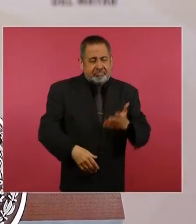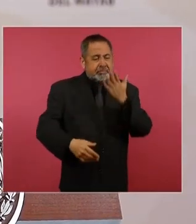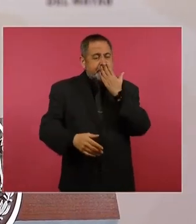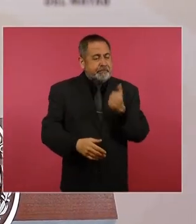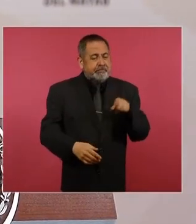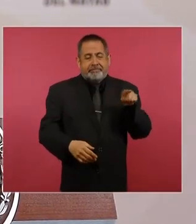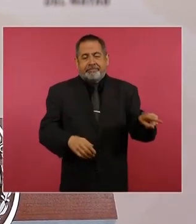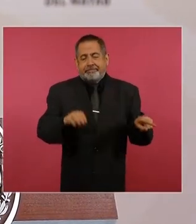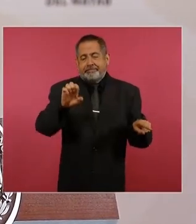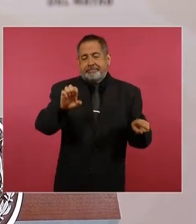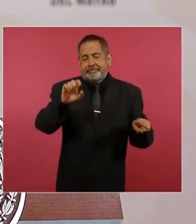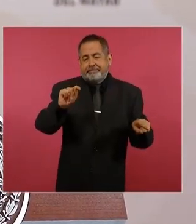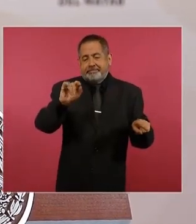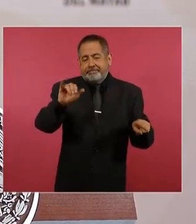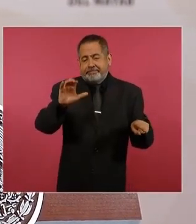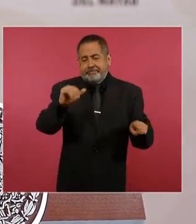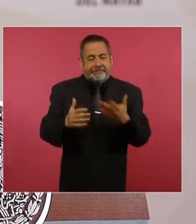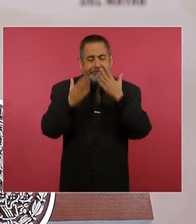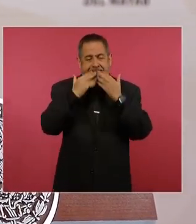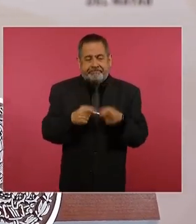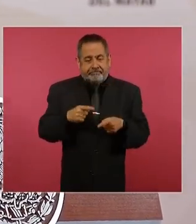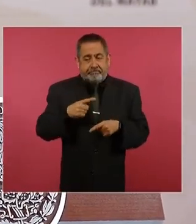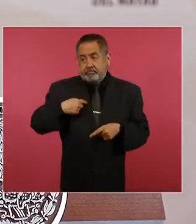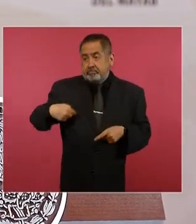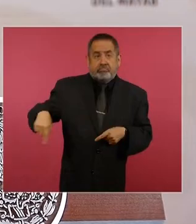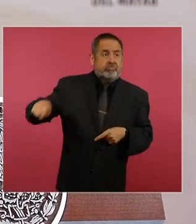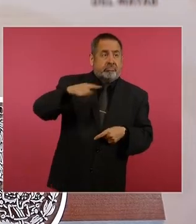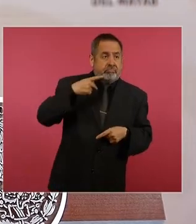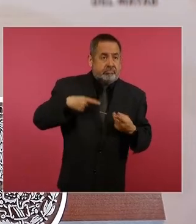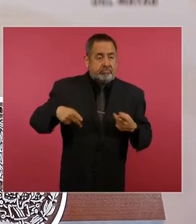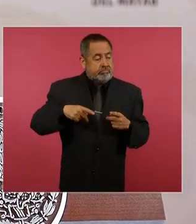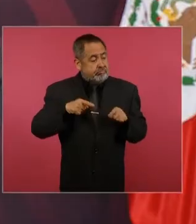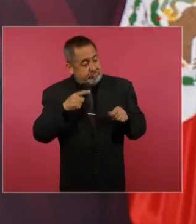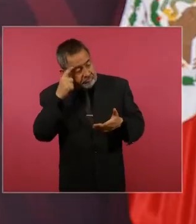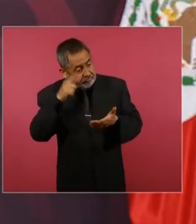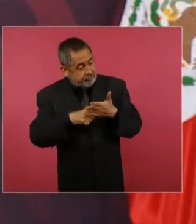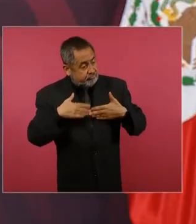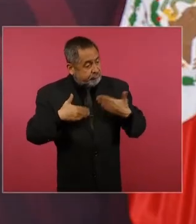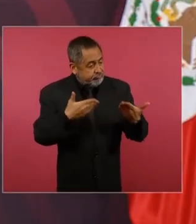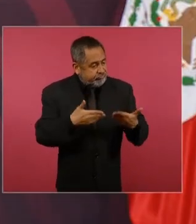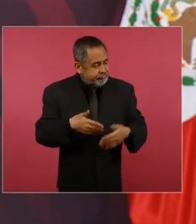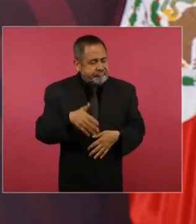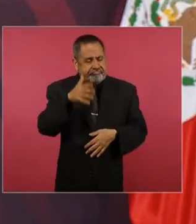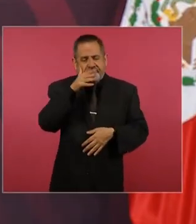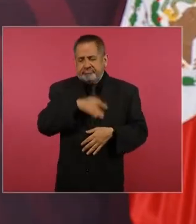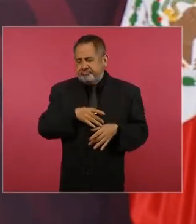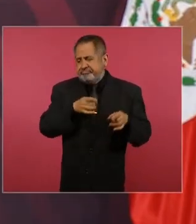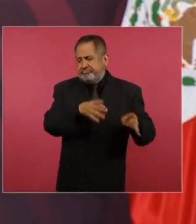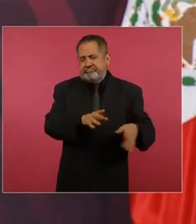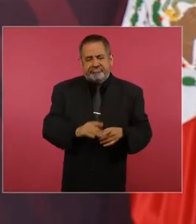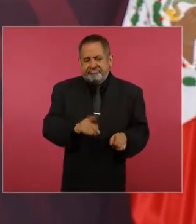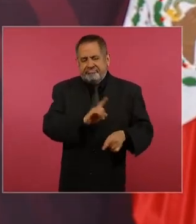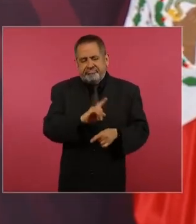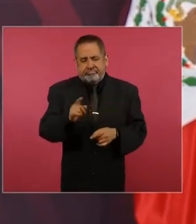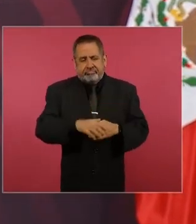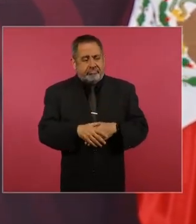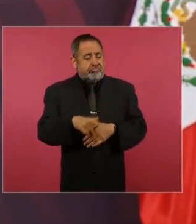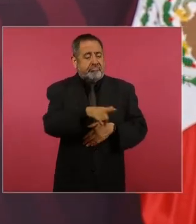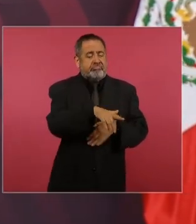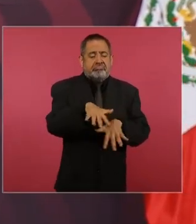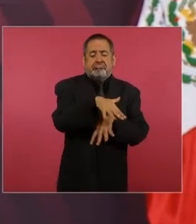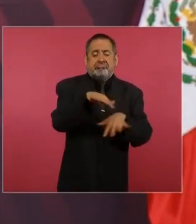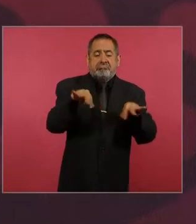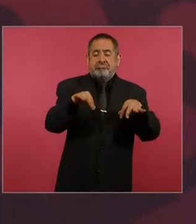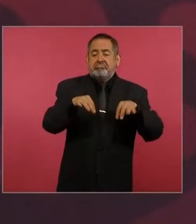de ética, han venido perdiendo credibilidad, porque vienen actuando como pasquines?